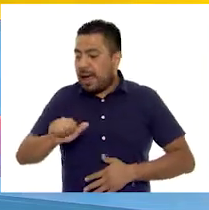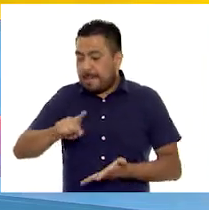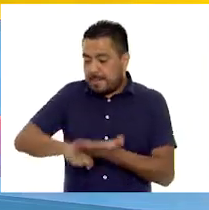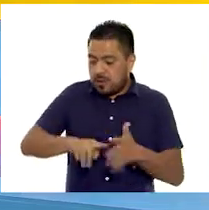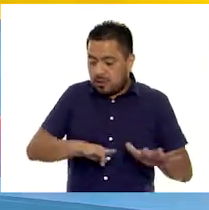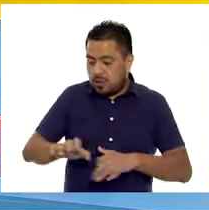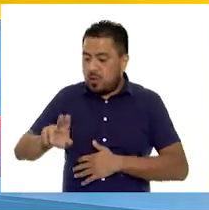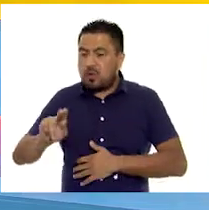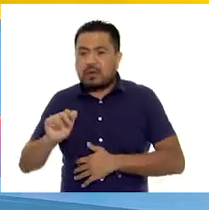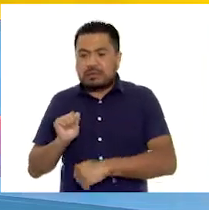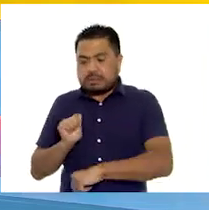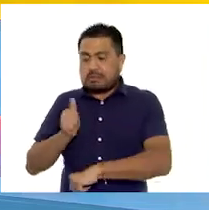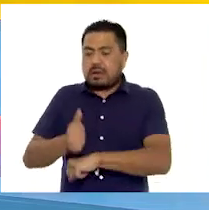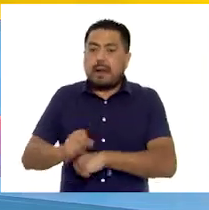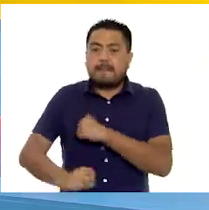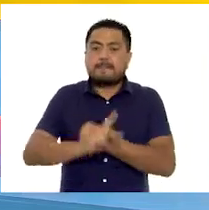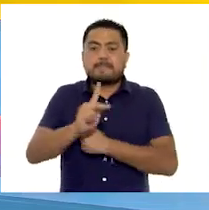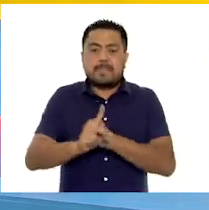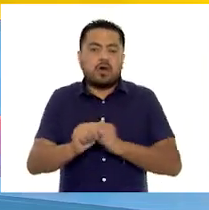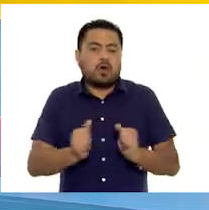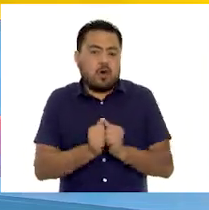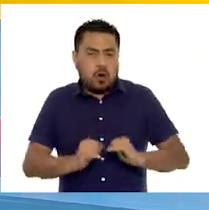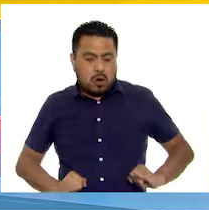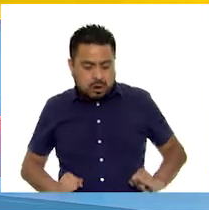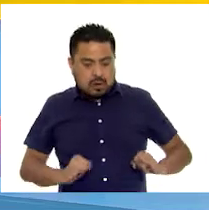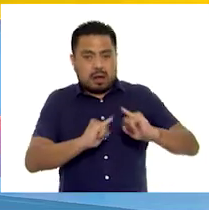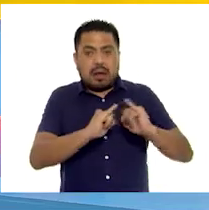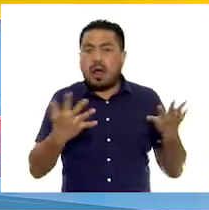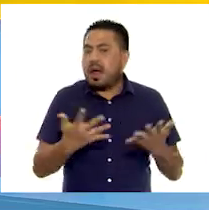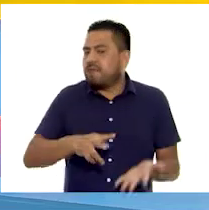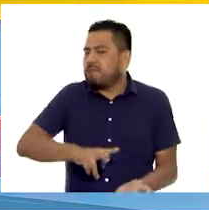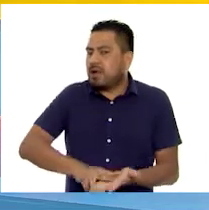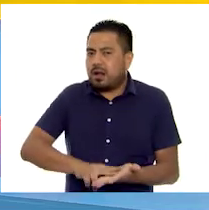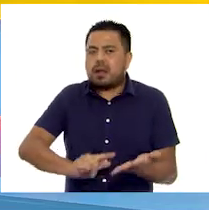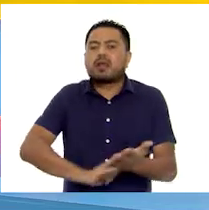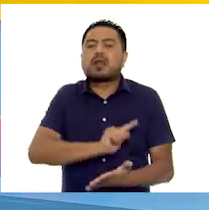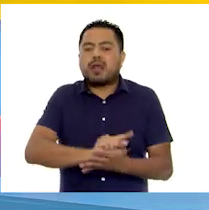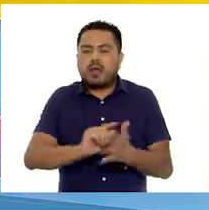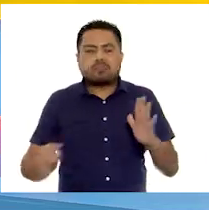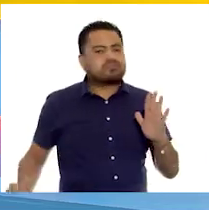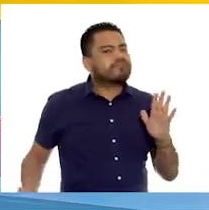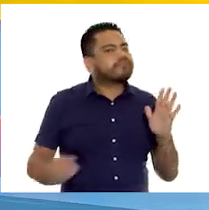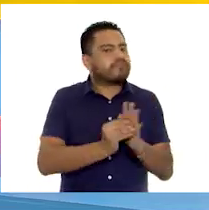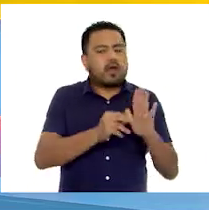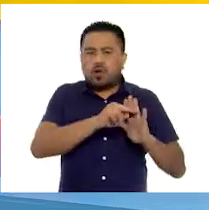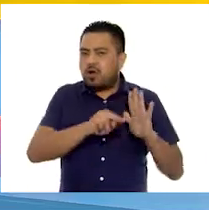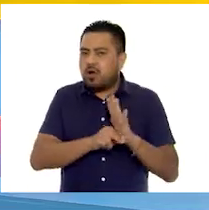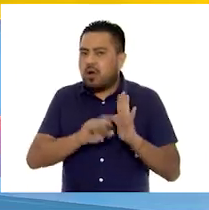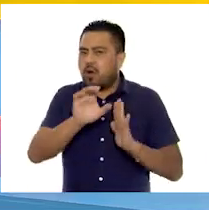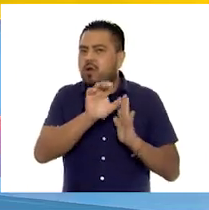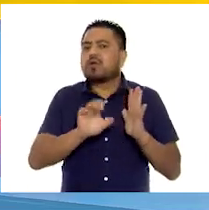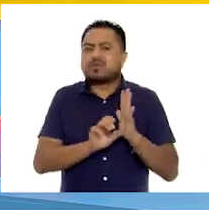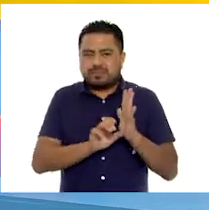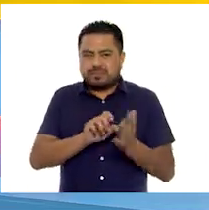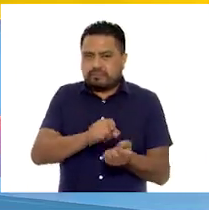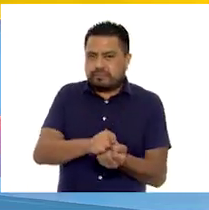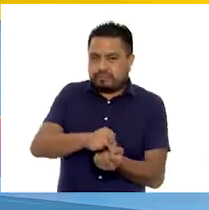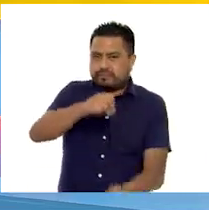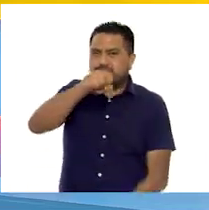se consolidó como un país con instituciones que hacen valer las leyes y las normas establecidas en la constitución política